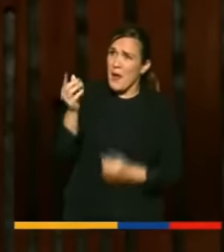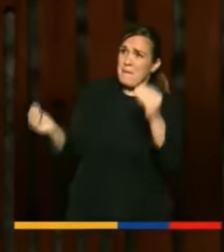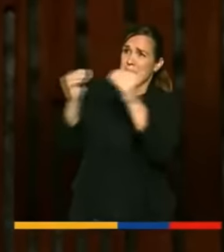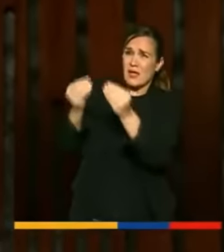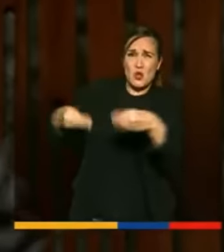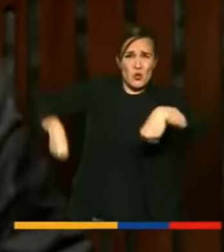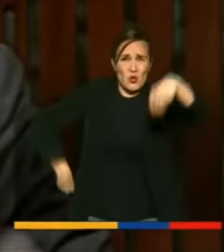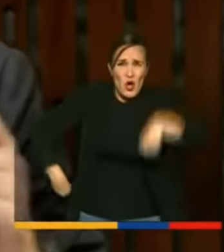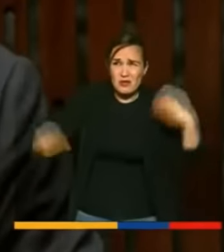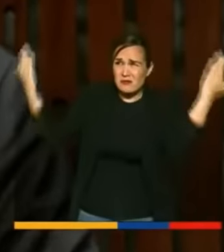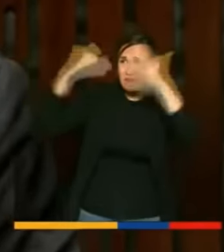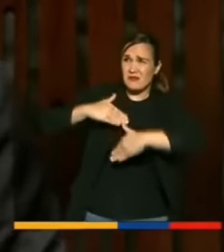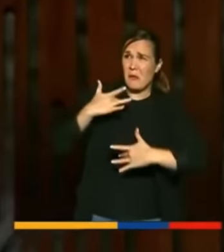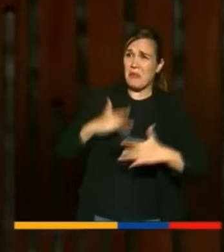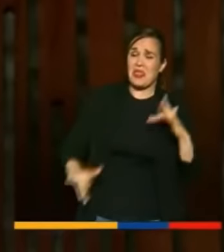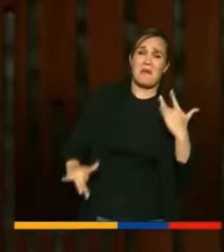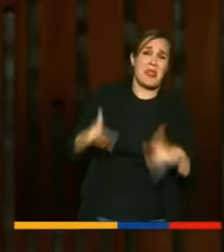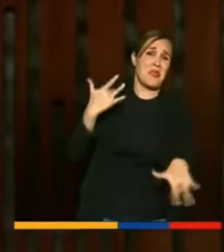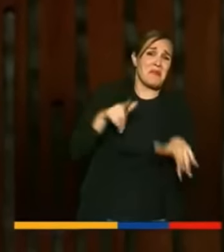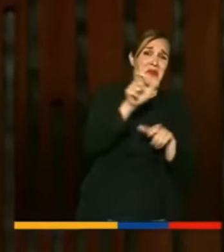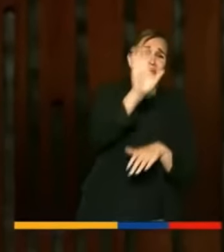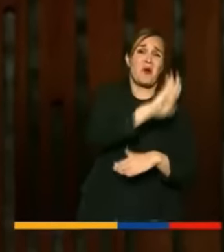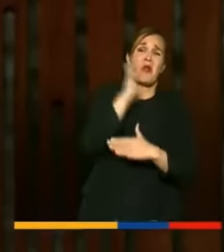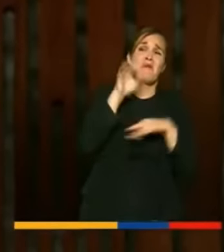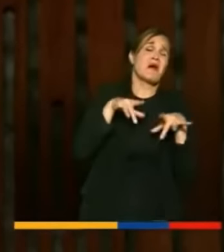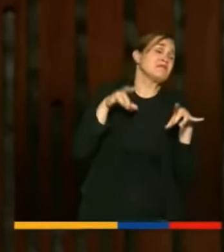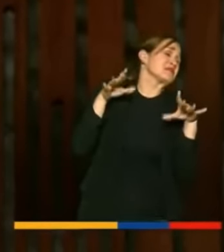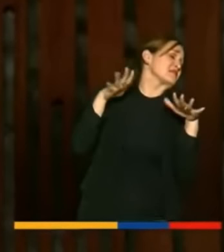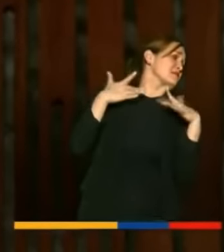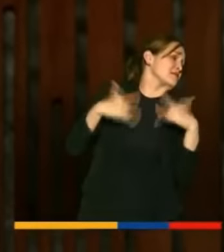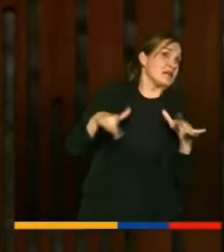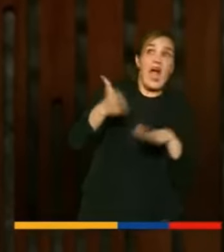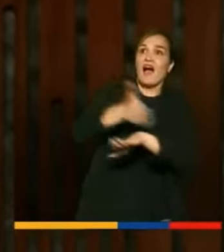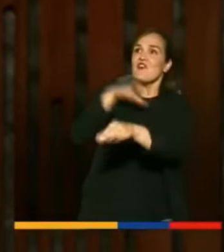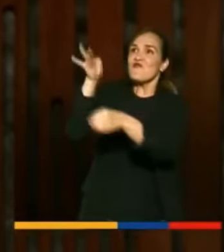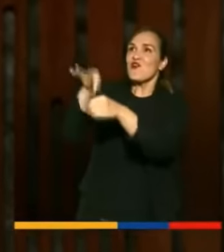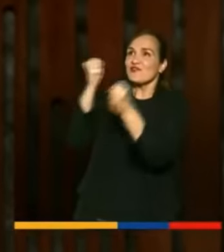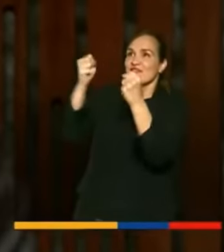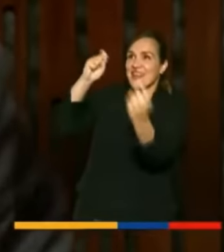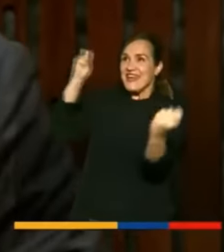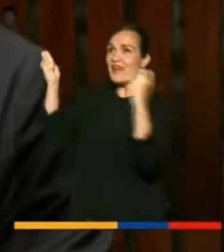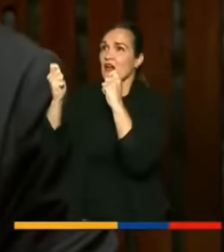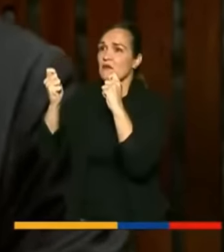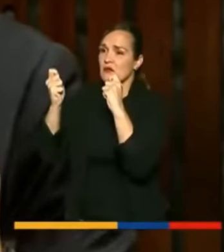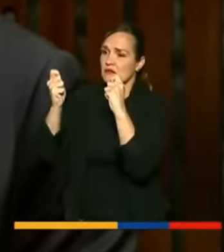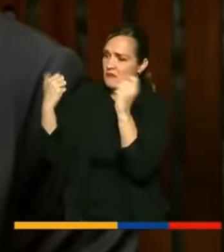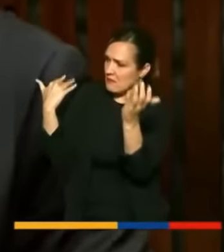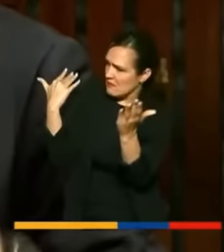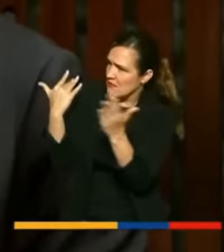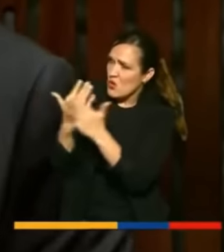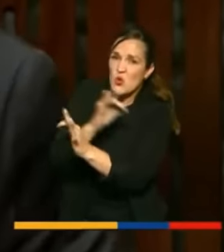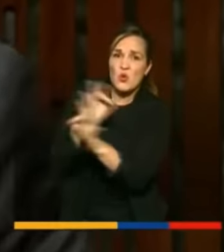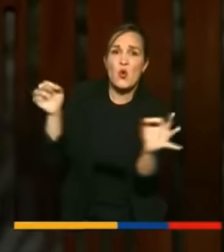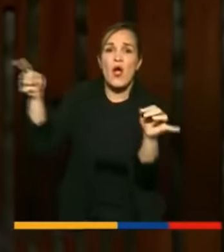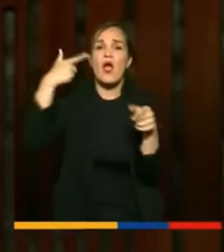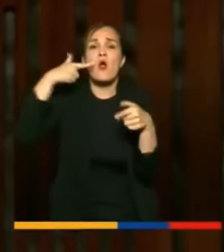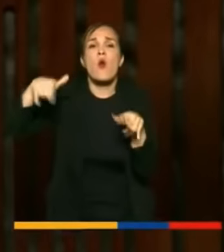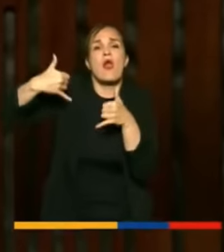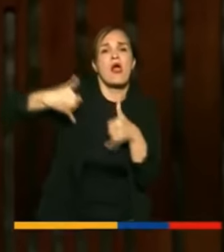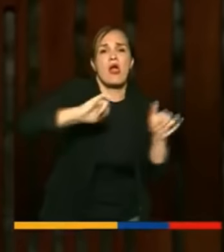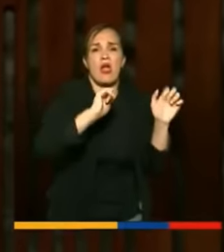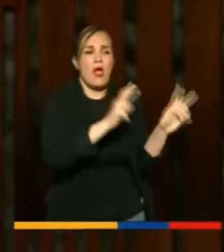su gobierno han decepcionado a millones de colombianos que votaron por un cambio que nunca llegó. Fue una gran estafa.